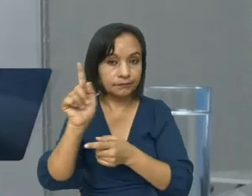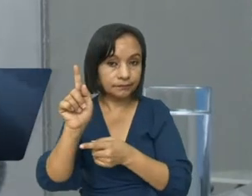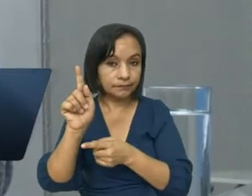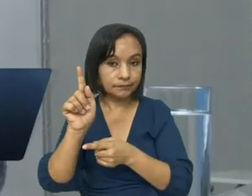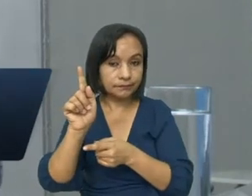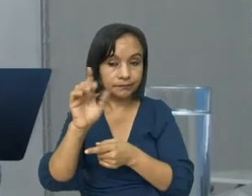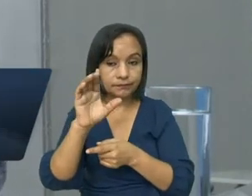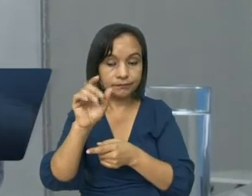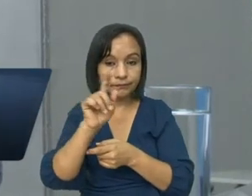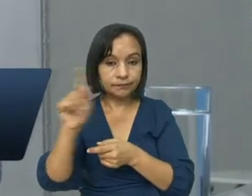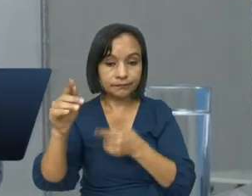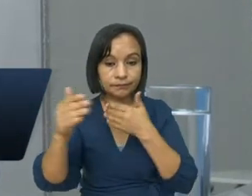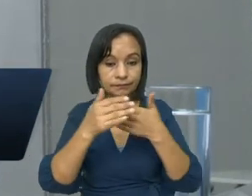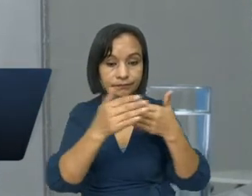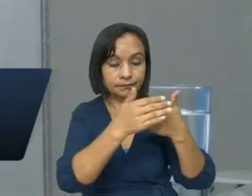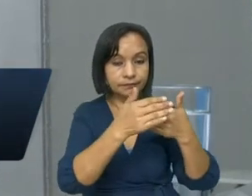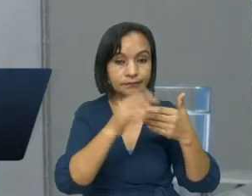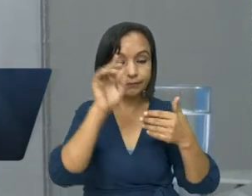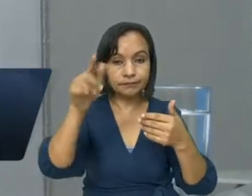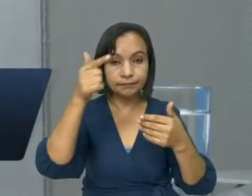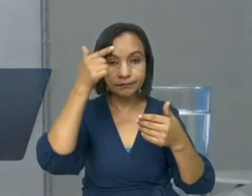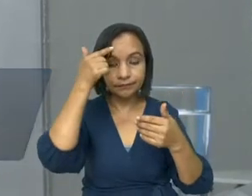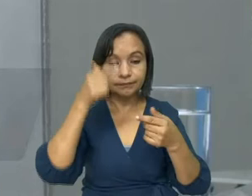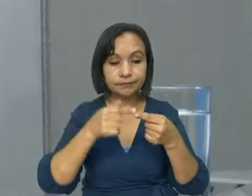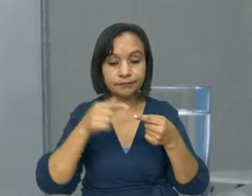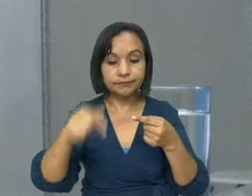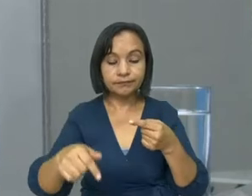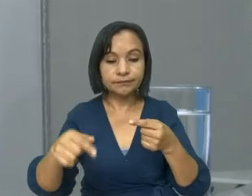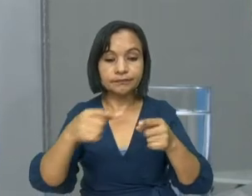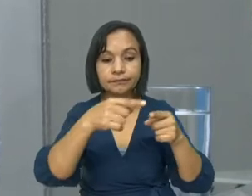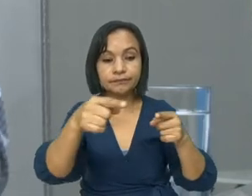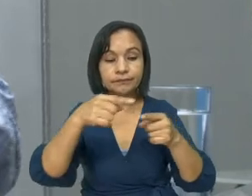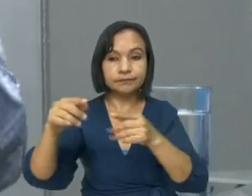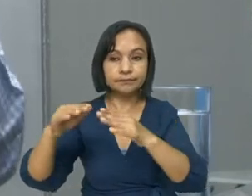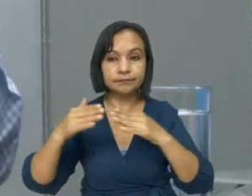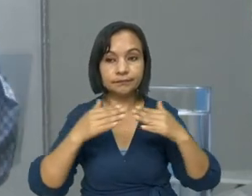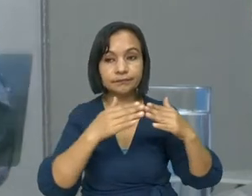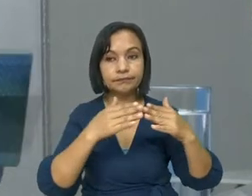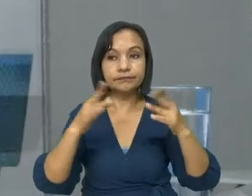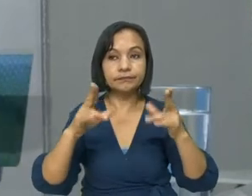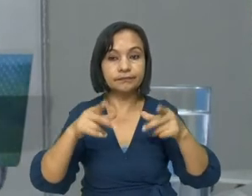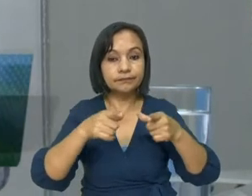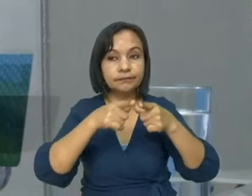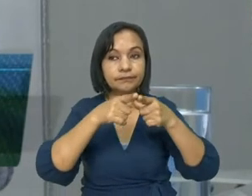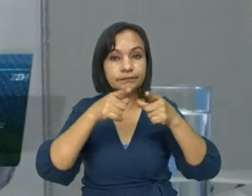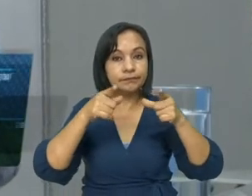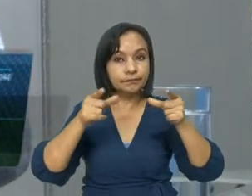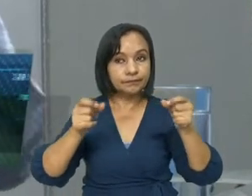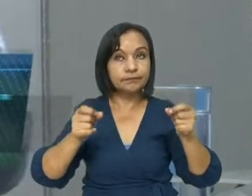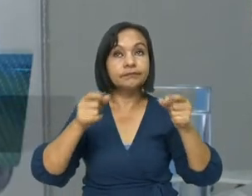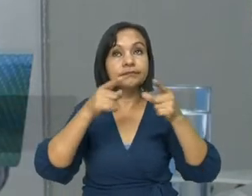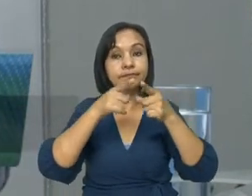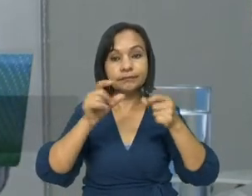es el rostro más cercano que tiene el Estado a nivel comunitario. Uh-huh. Nosotros desde Managua, desde